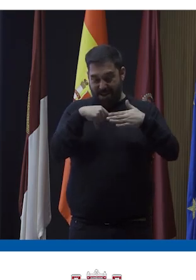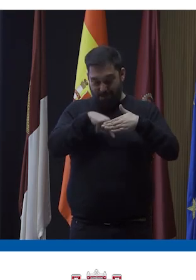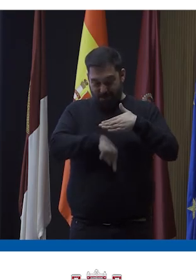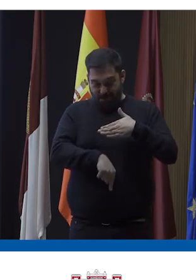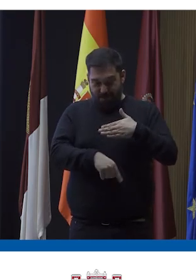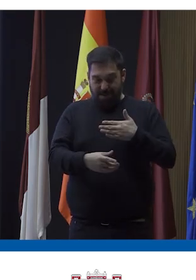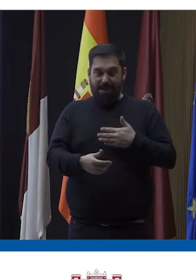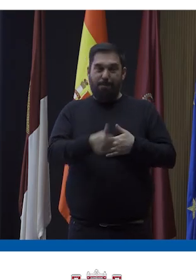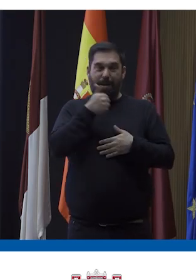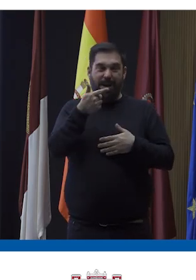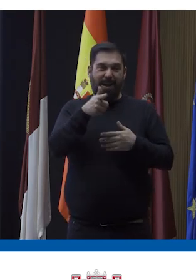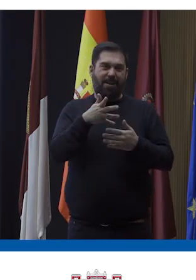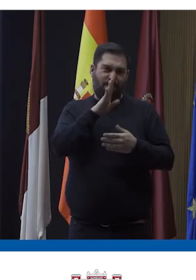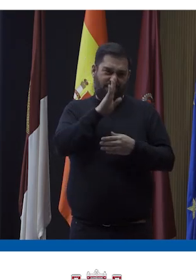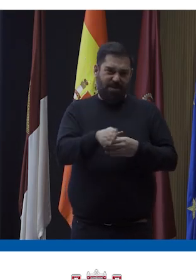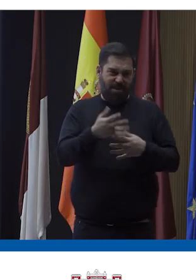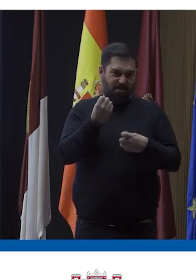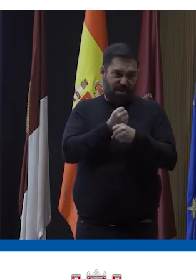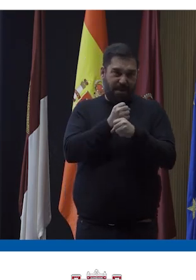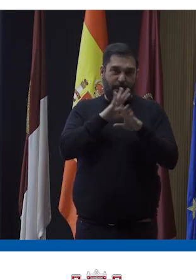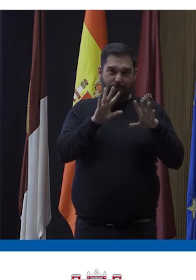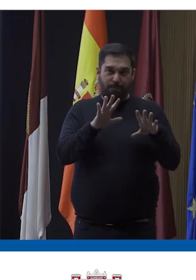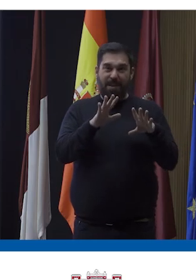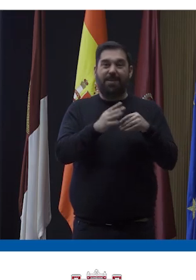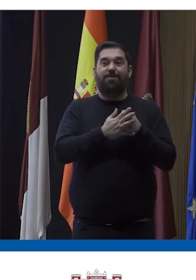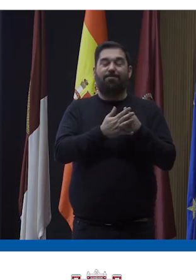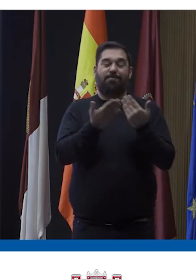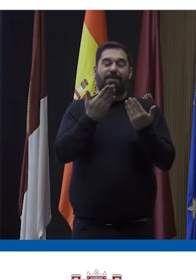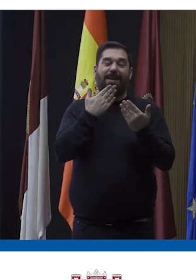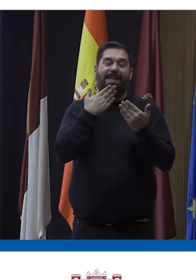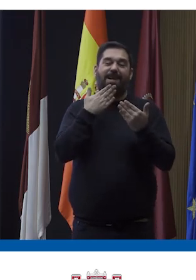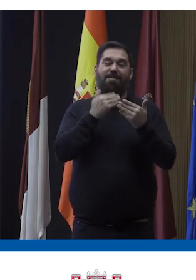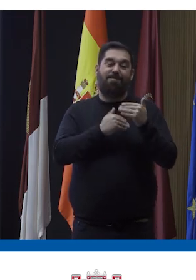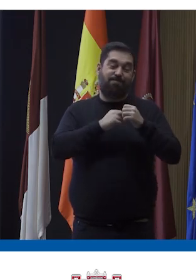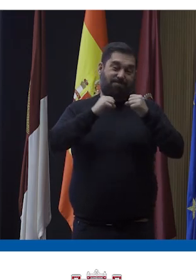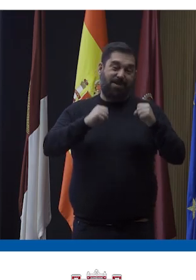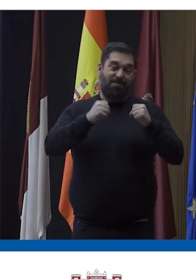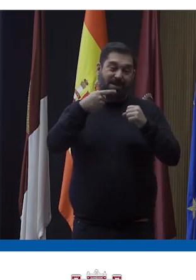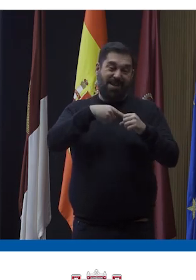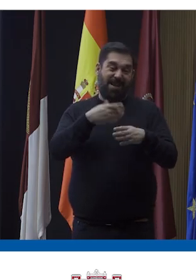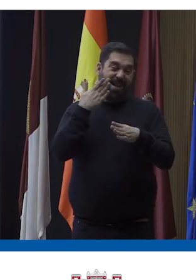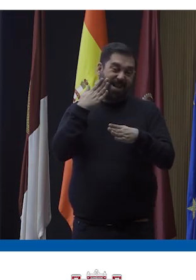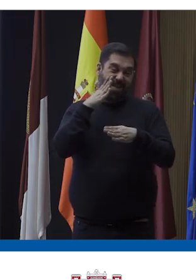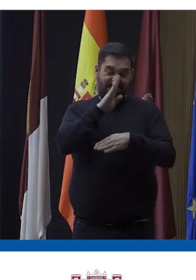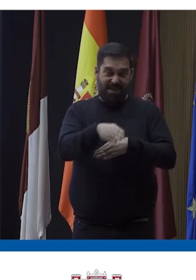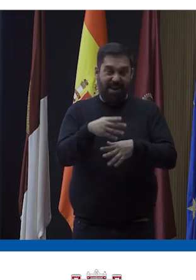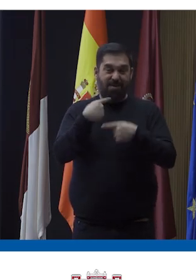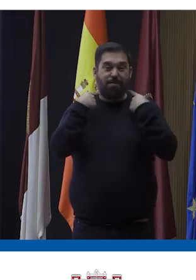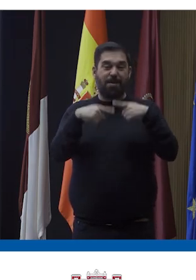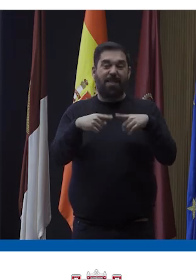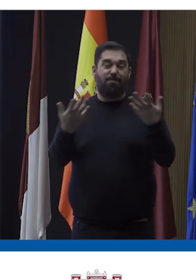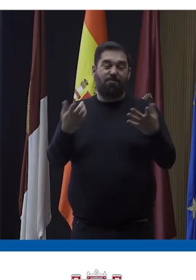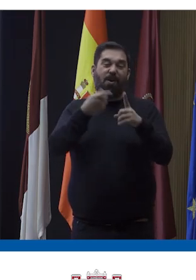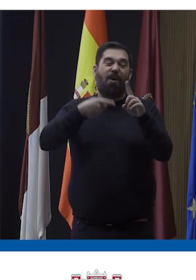profundas. Y estas van en automático, pero con la edad ese automatismo se pierde. Entonces, para recuperarlo es